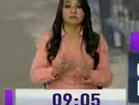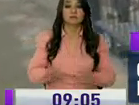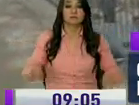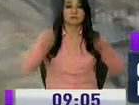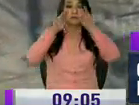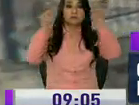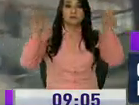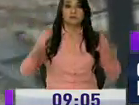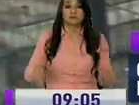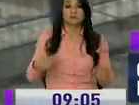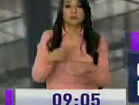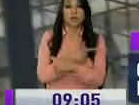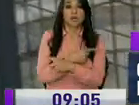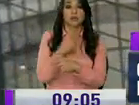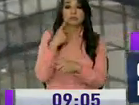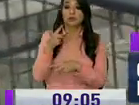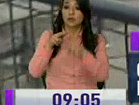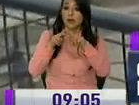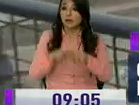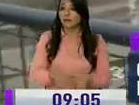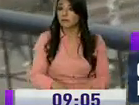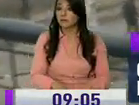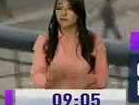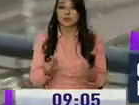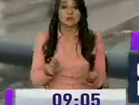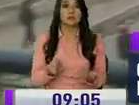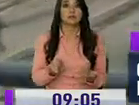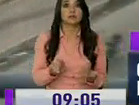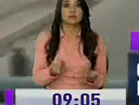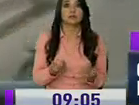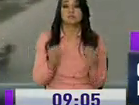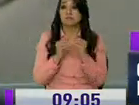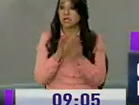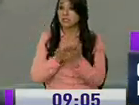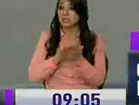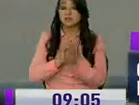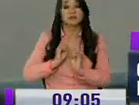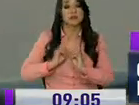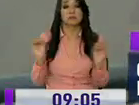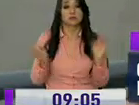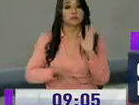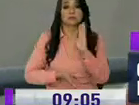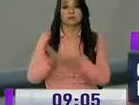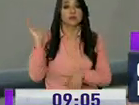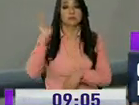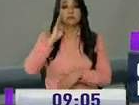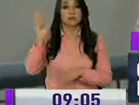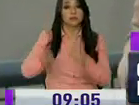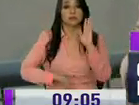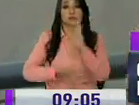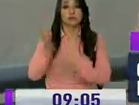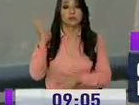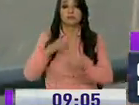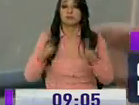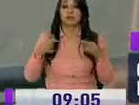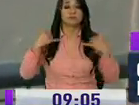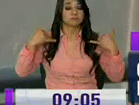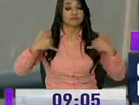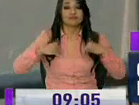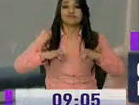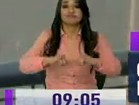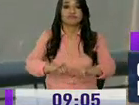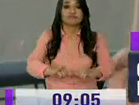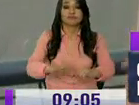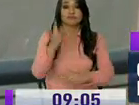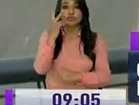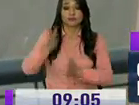Guajaló, solo se revisó que no haya pues más desmanes, sin embargo, como ustedes pueden ver, aún siguen pues los